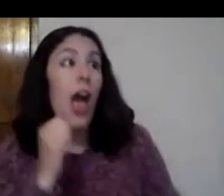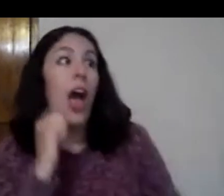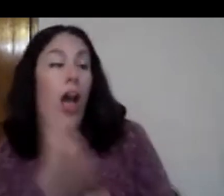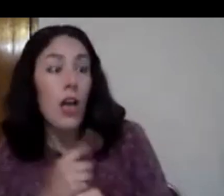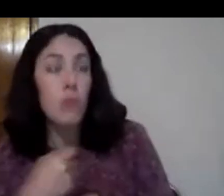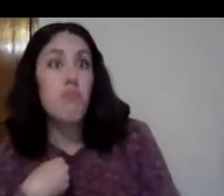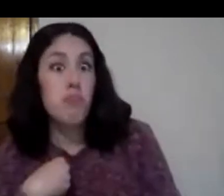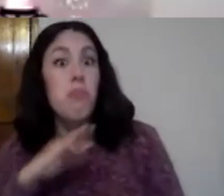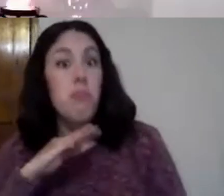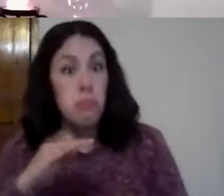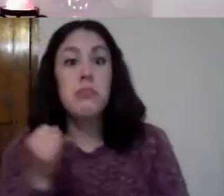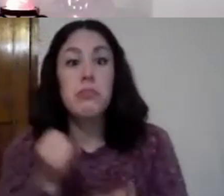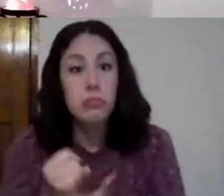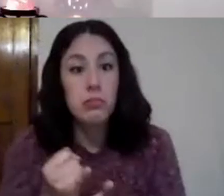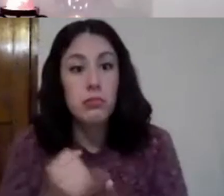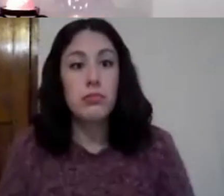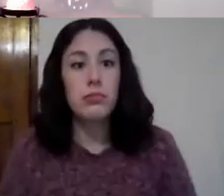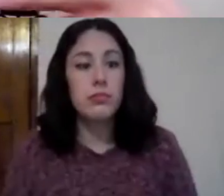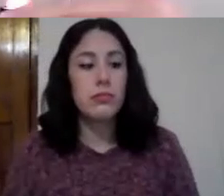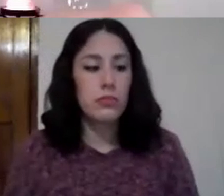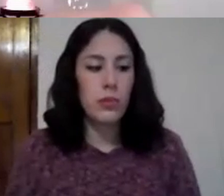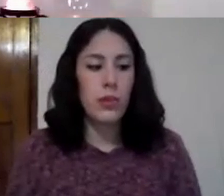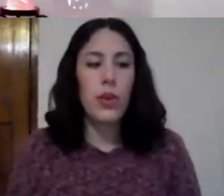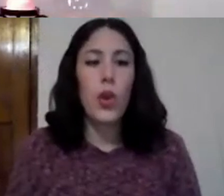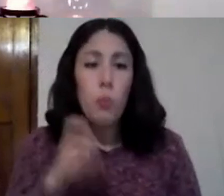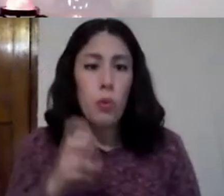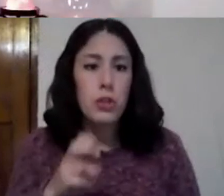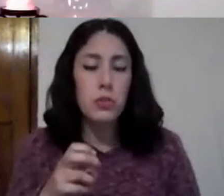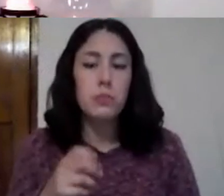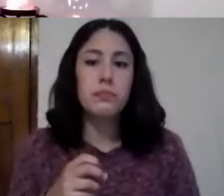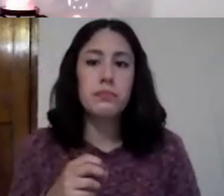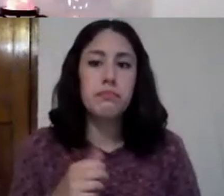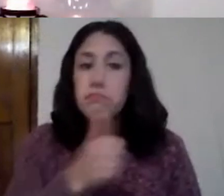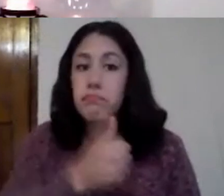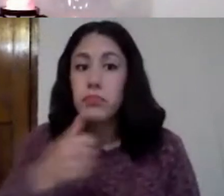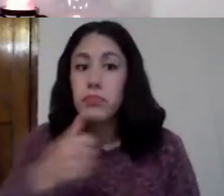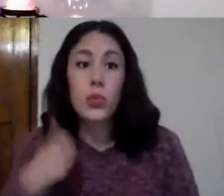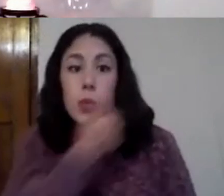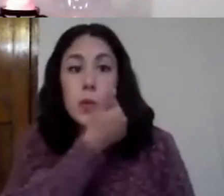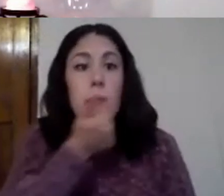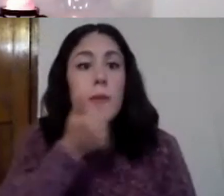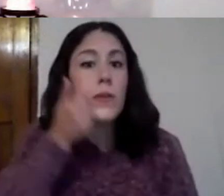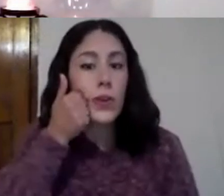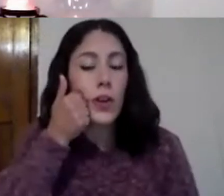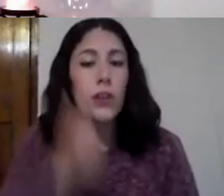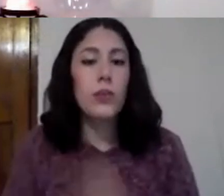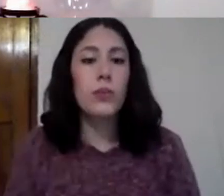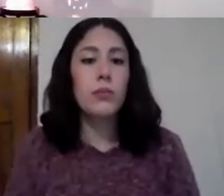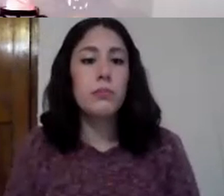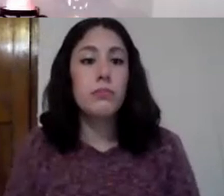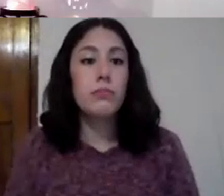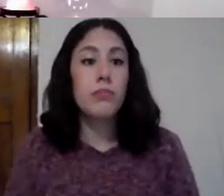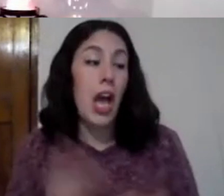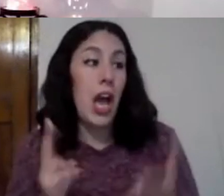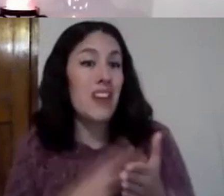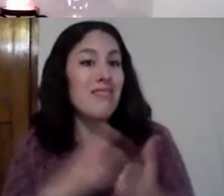cada vez que hay uno restar una relación conmigo mismo porque yo a veces me autoengaño diciendo no no